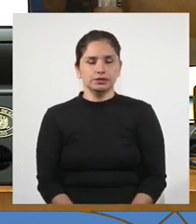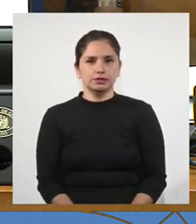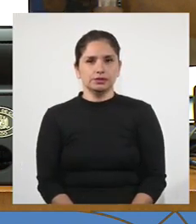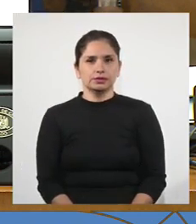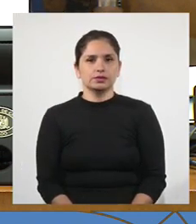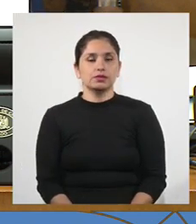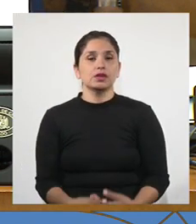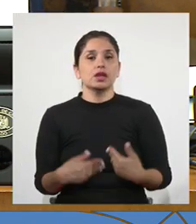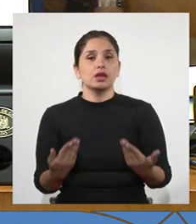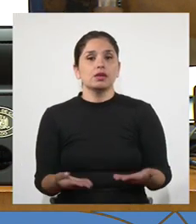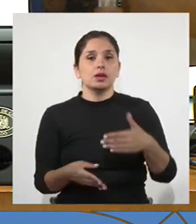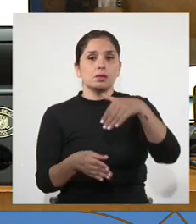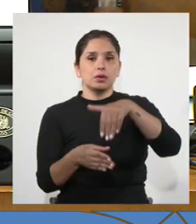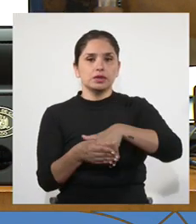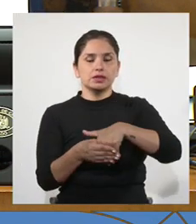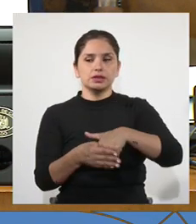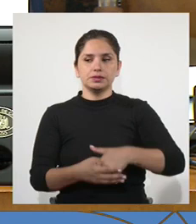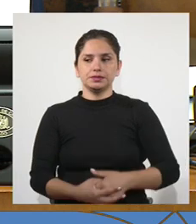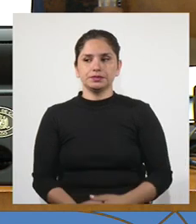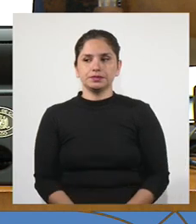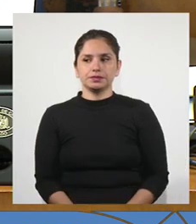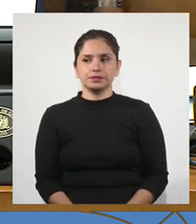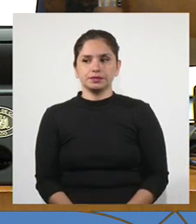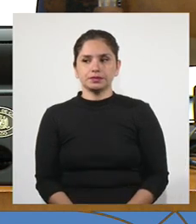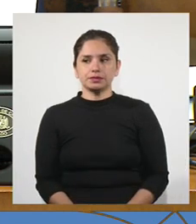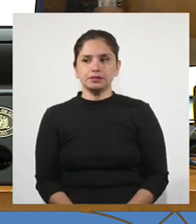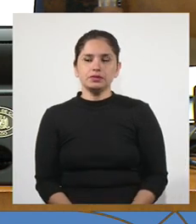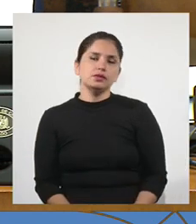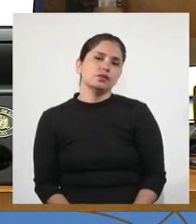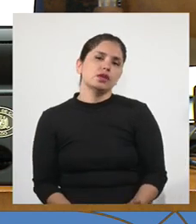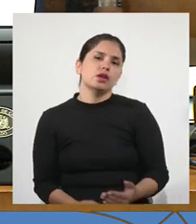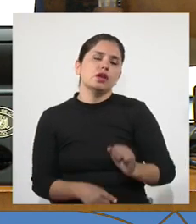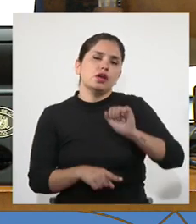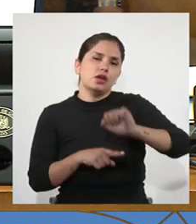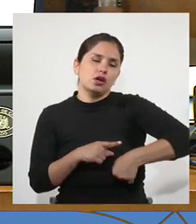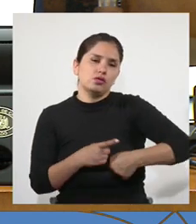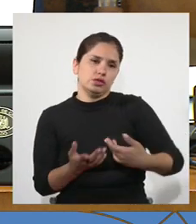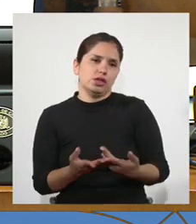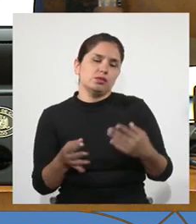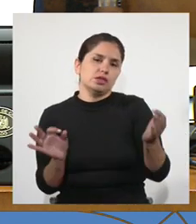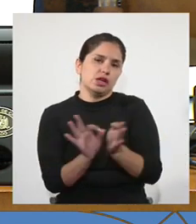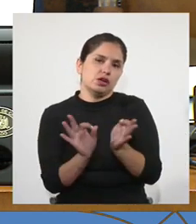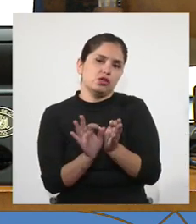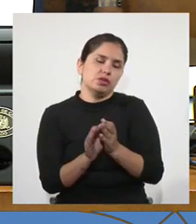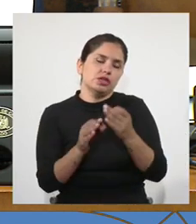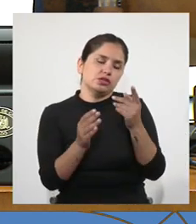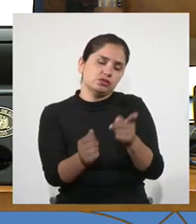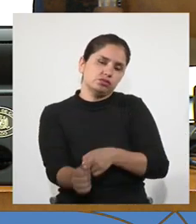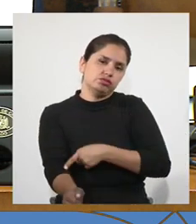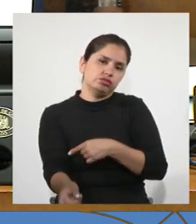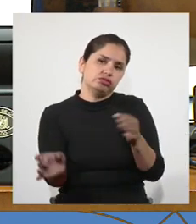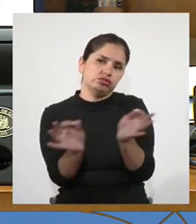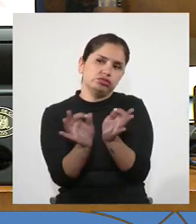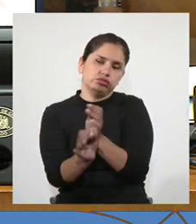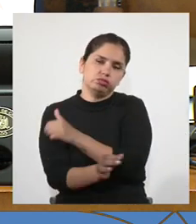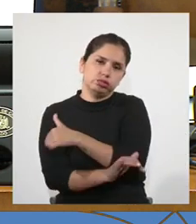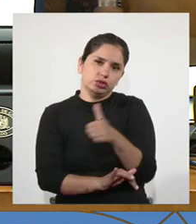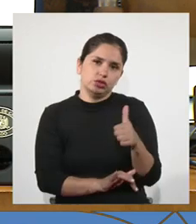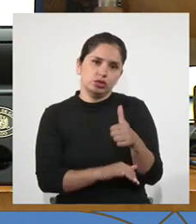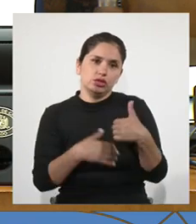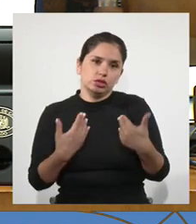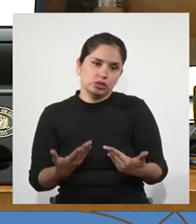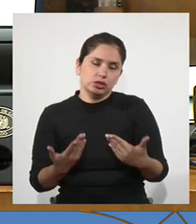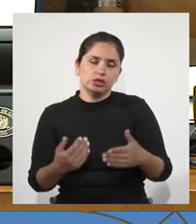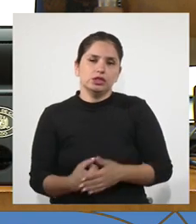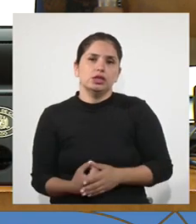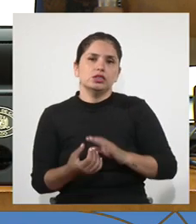Bien, en votación, si le parece a la sala y lo votamos unánimemente, ya la argumentación fue dada en extensa por todos, y de esta manera